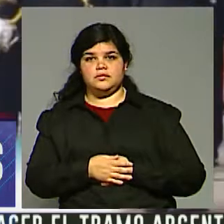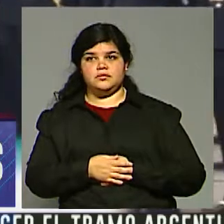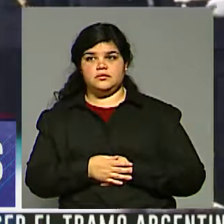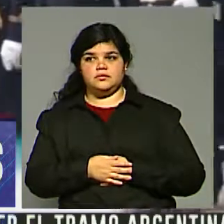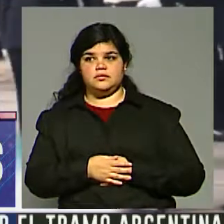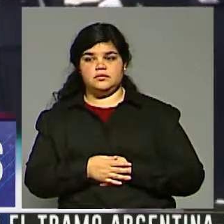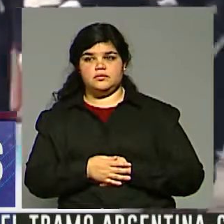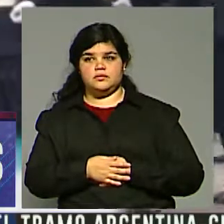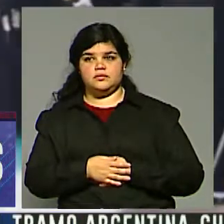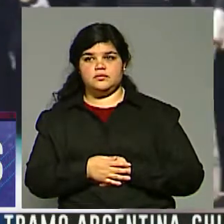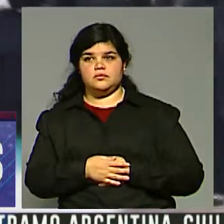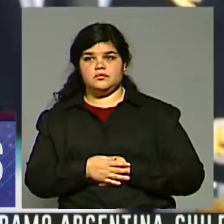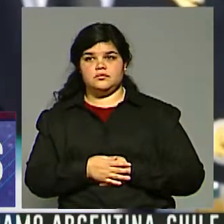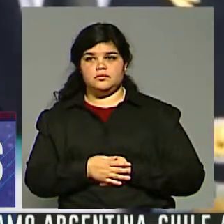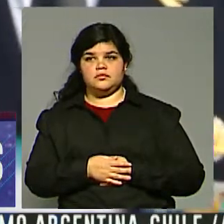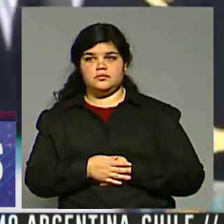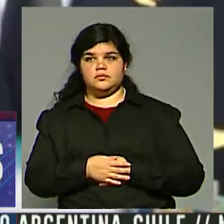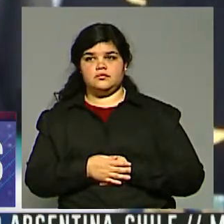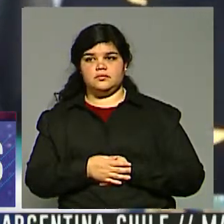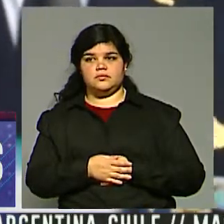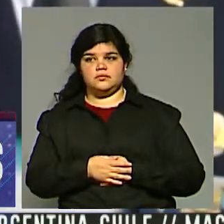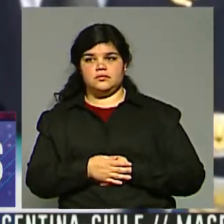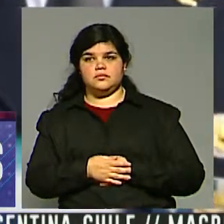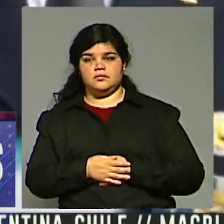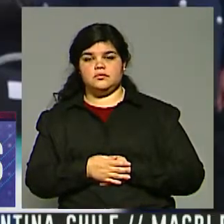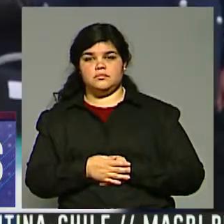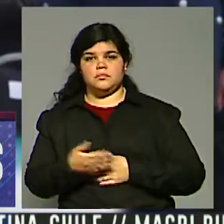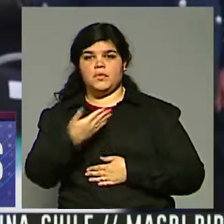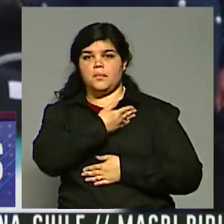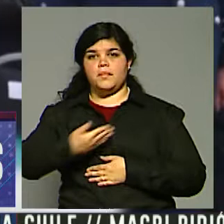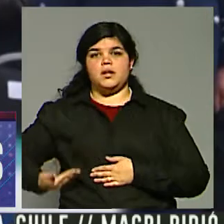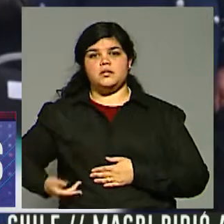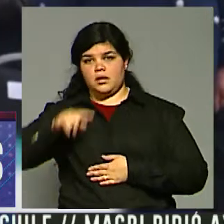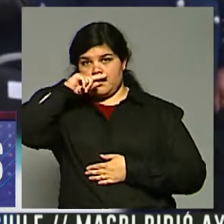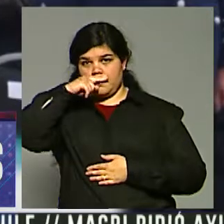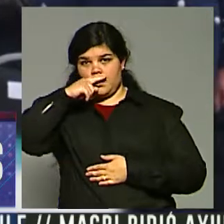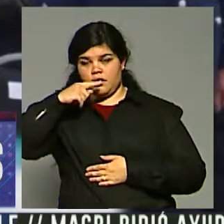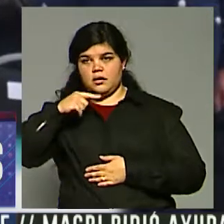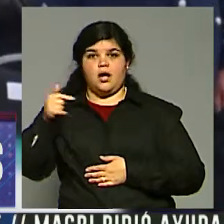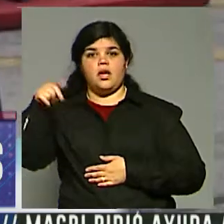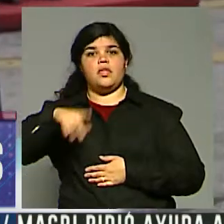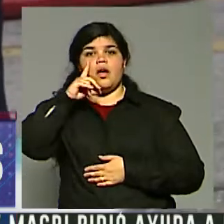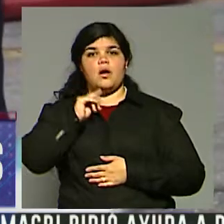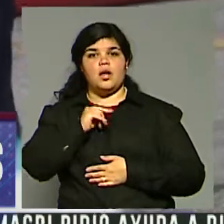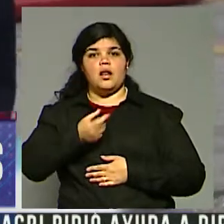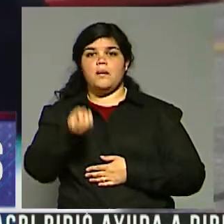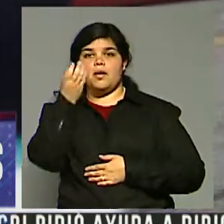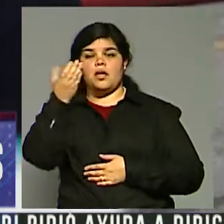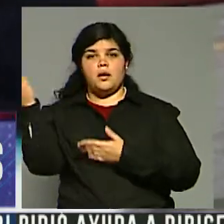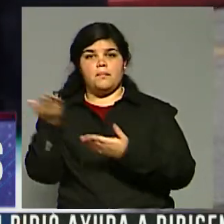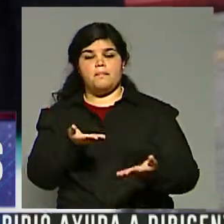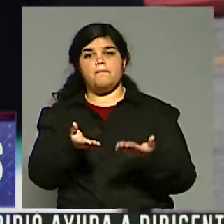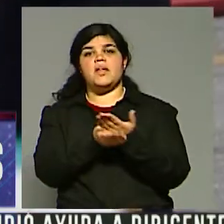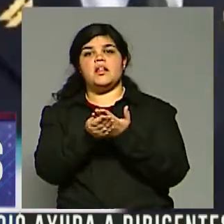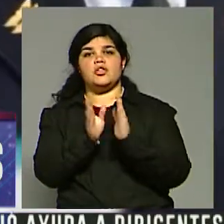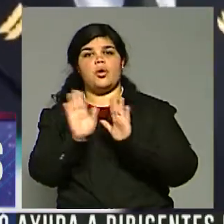Aumentaron un 20% el sueldo de las Fuerzas Armadas. El presidente Mauricio Macri recibió esta mañana al ministro de Defensa, Oscar Aguad,